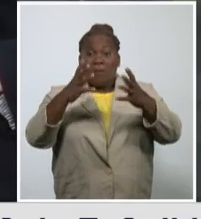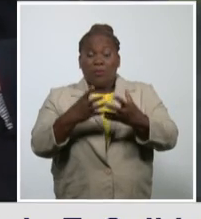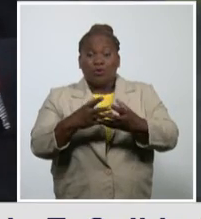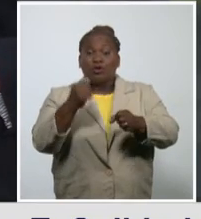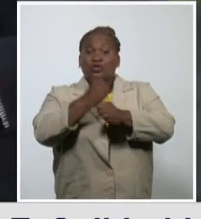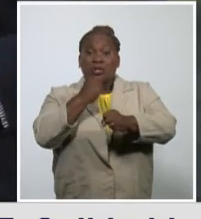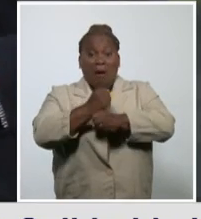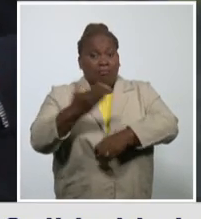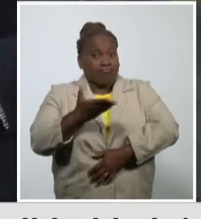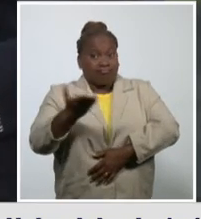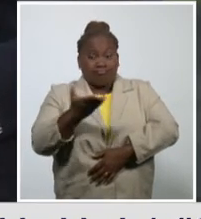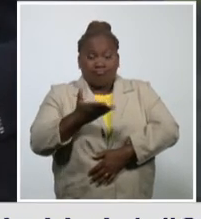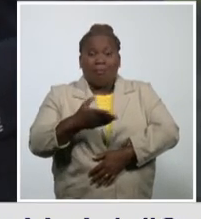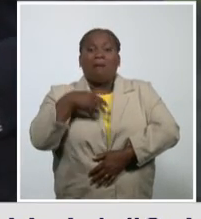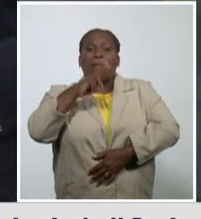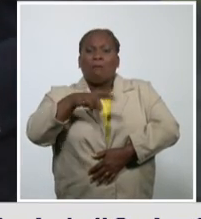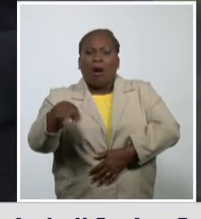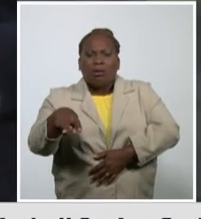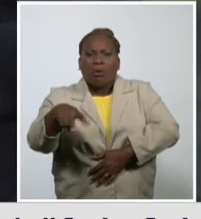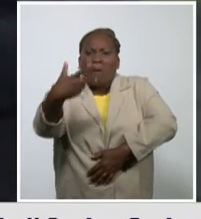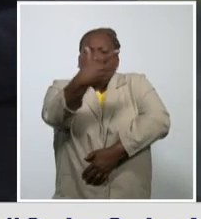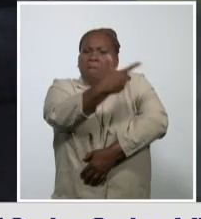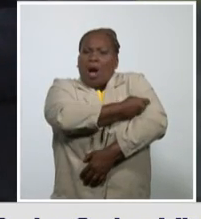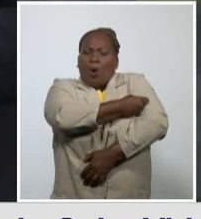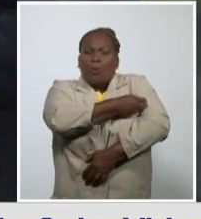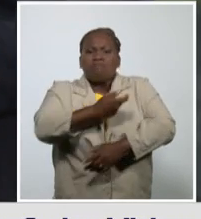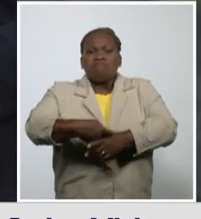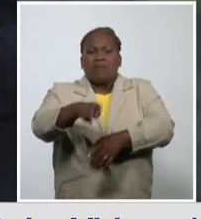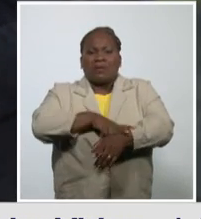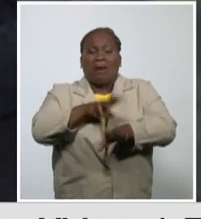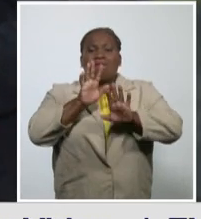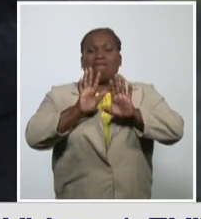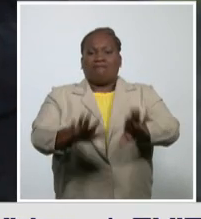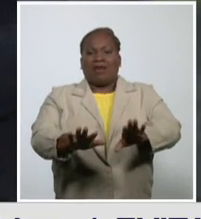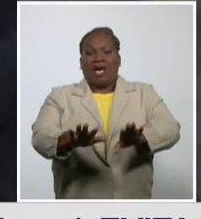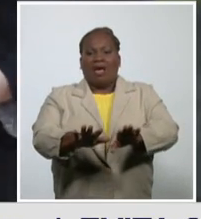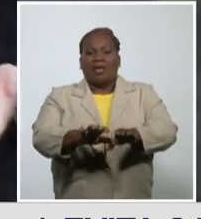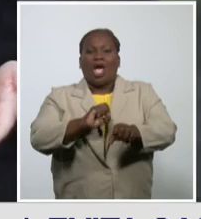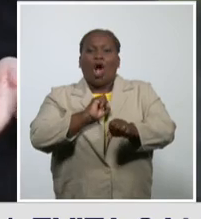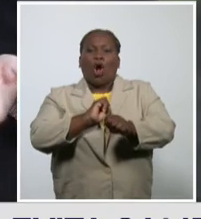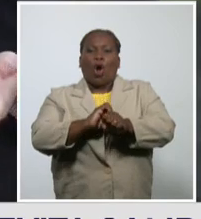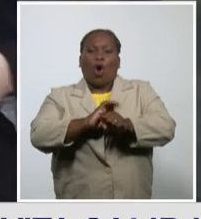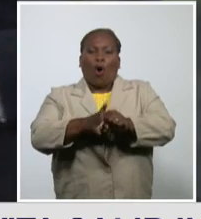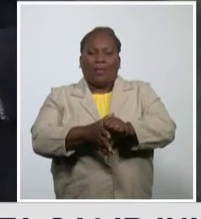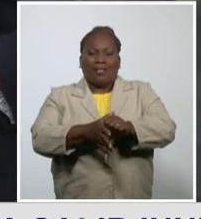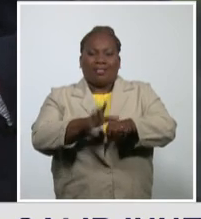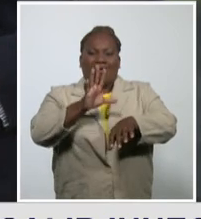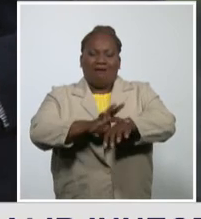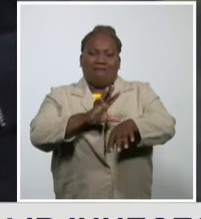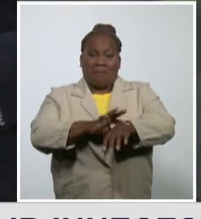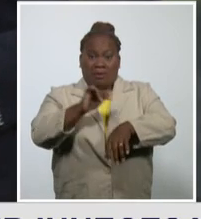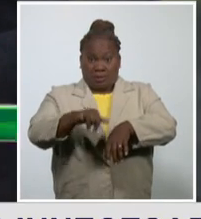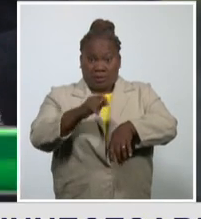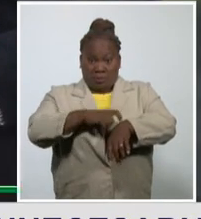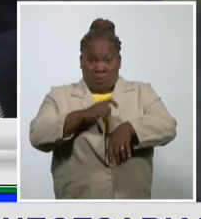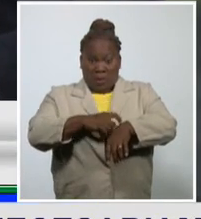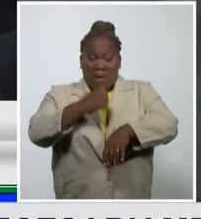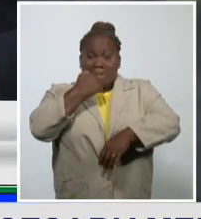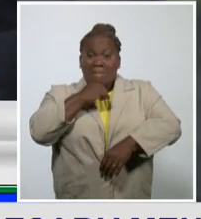para encontrar una vacuna preventiva que permita frenar la pandemia de la COVID-19. En estos momentos existen más de